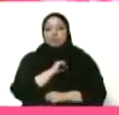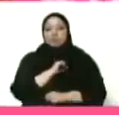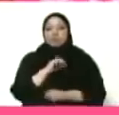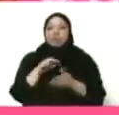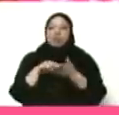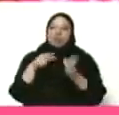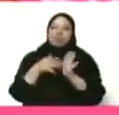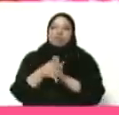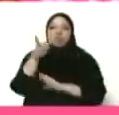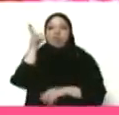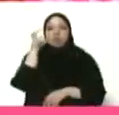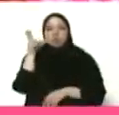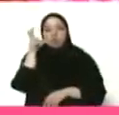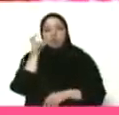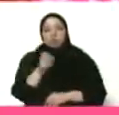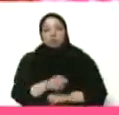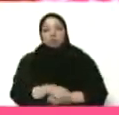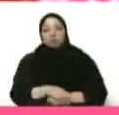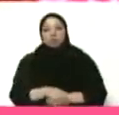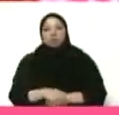Significa escuchar.